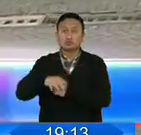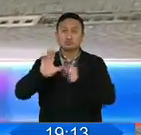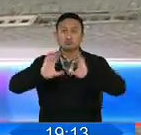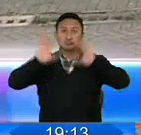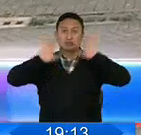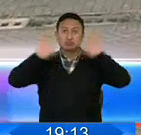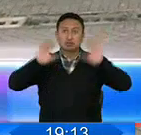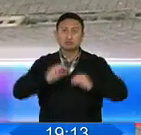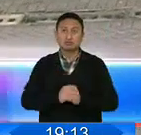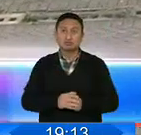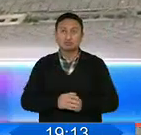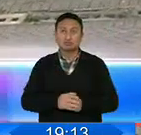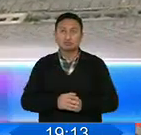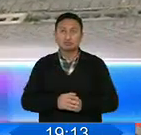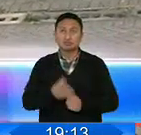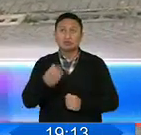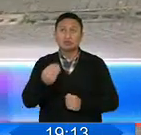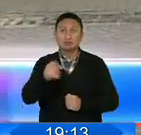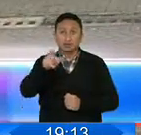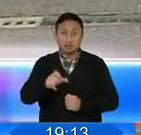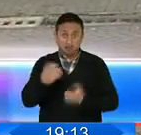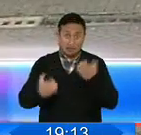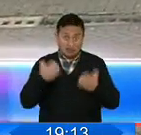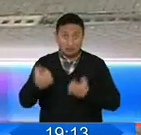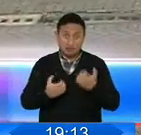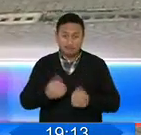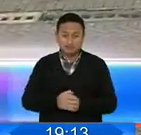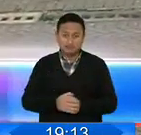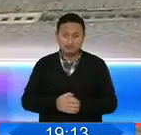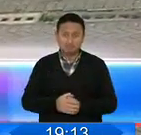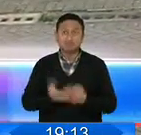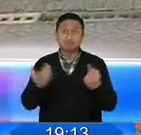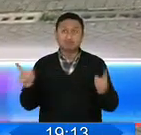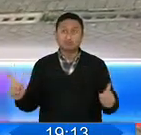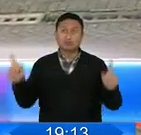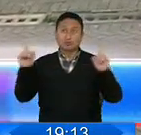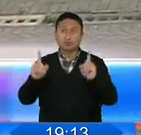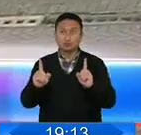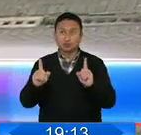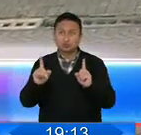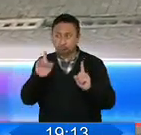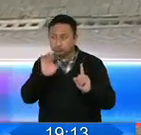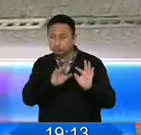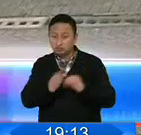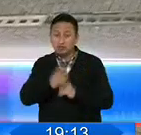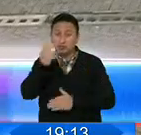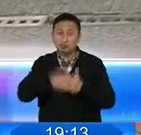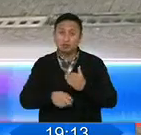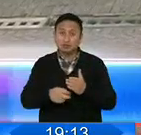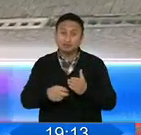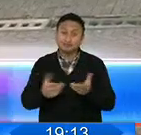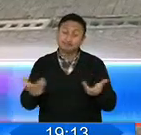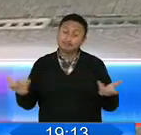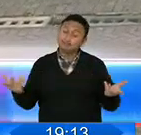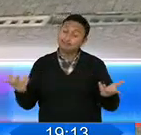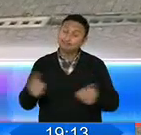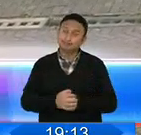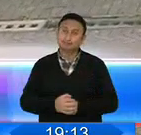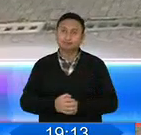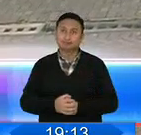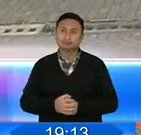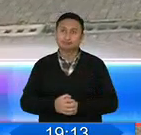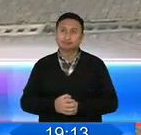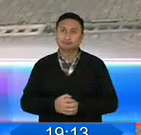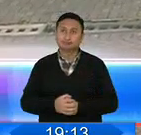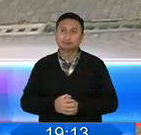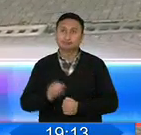reúne masas y es lo emocionante, ¿no? Claro, y si ya vienen y ya nos multan y todo, ahí sí ya no habría otra opción, ¿no? Habría que